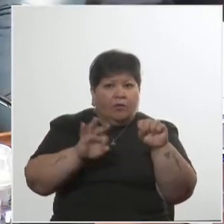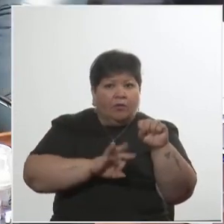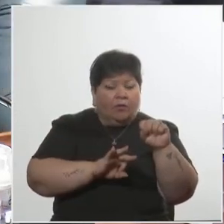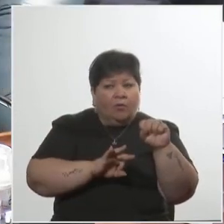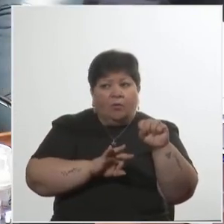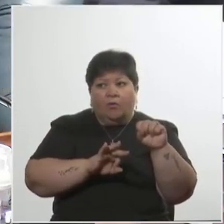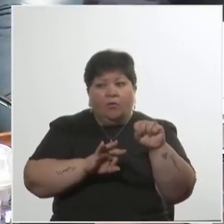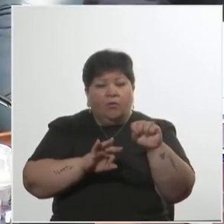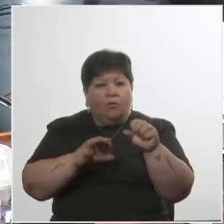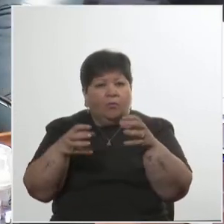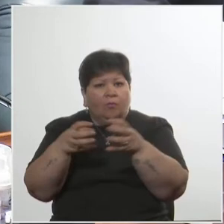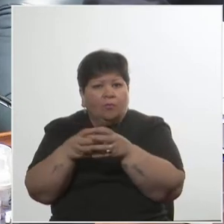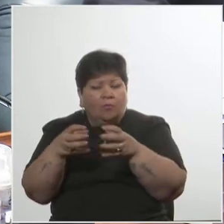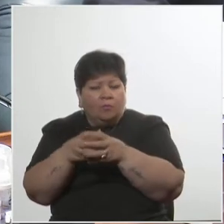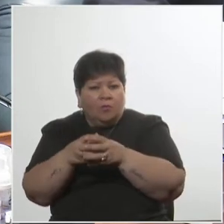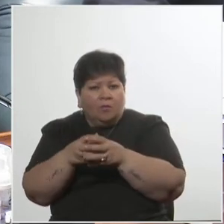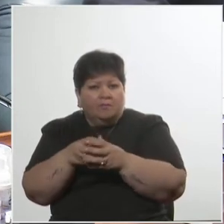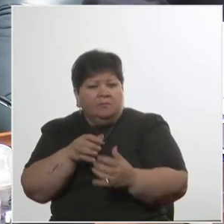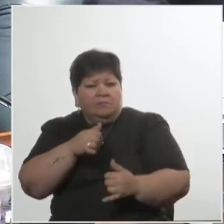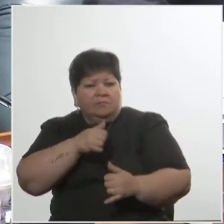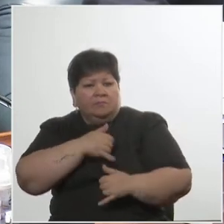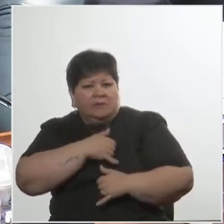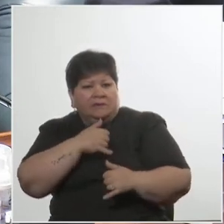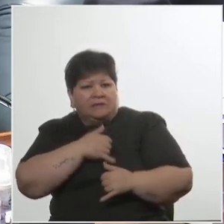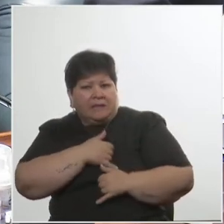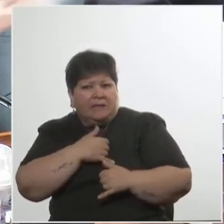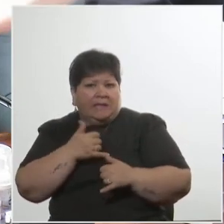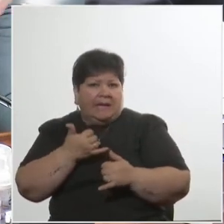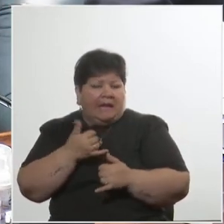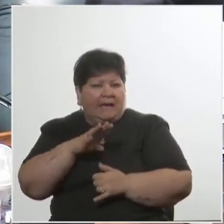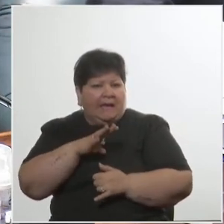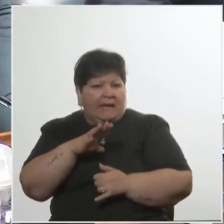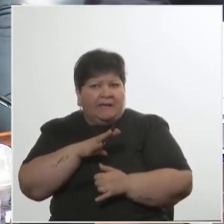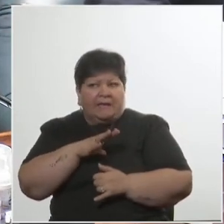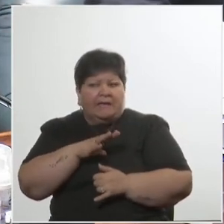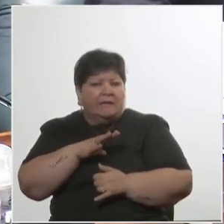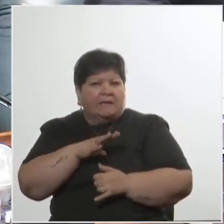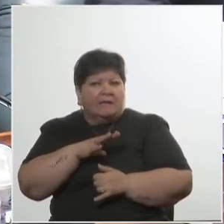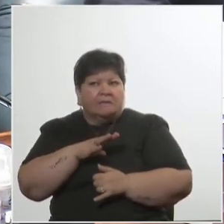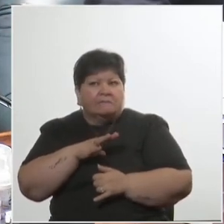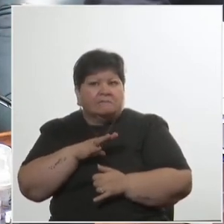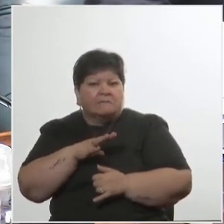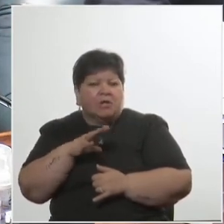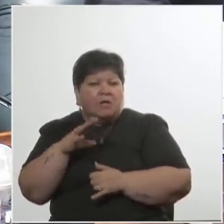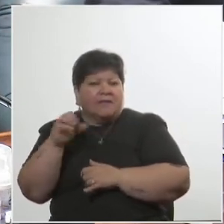paramilitares de derecha va a haber uno y uno